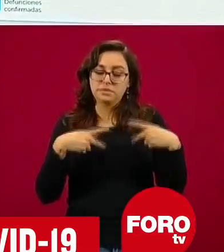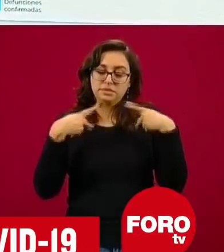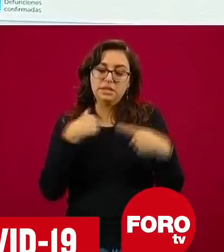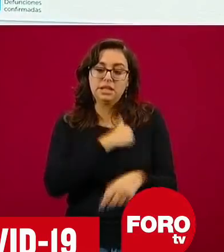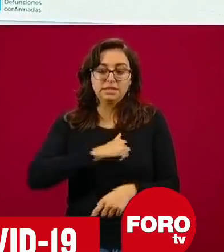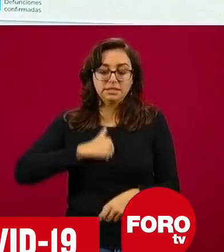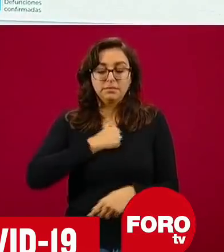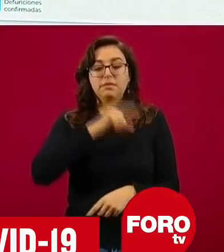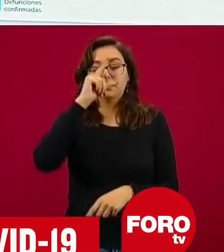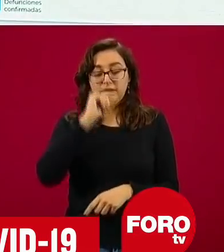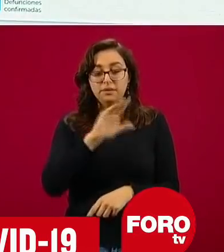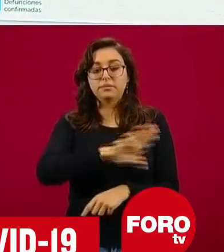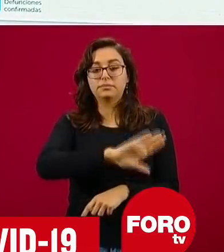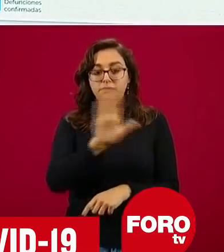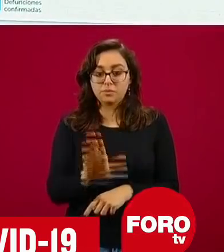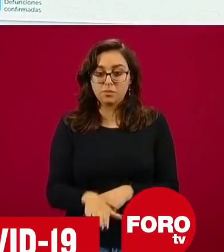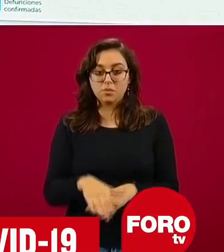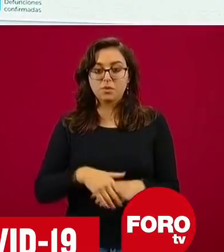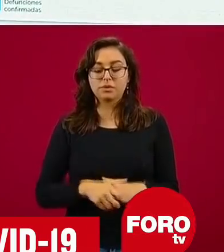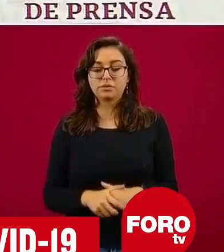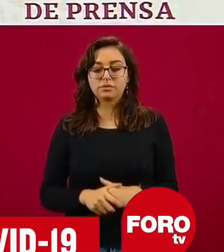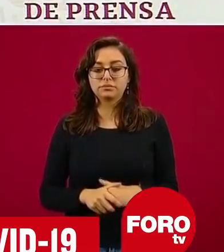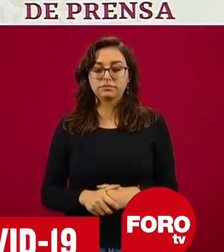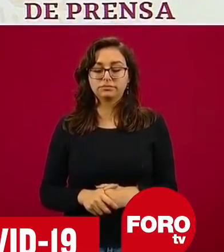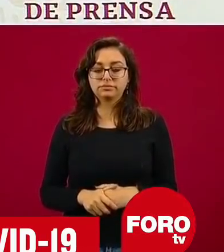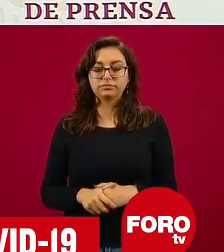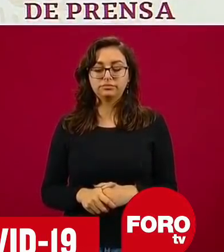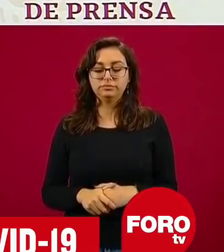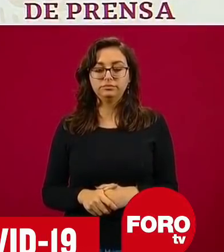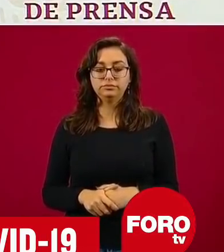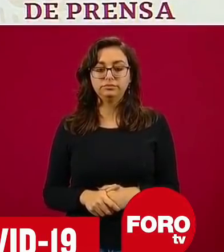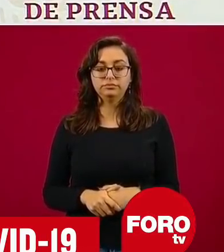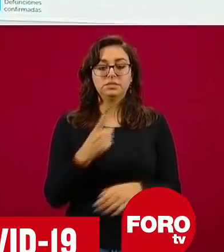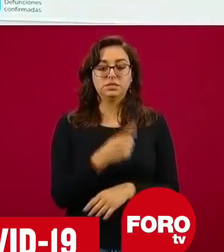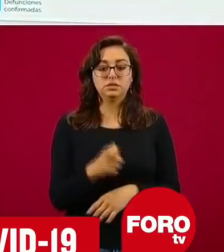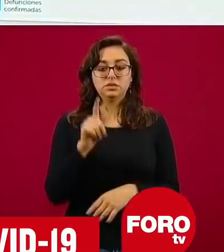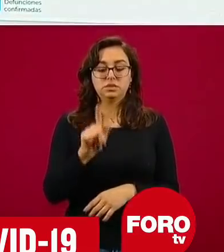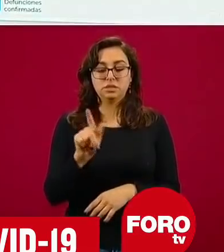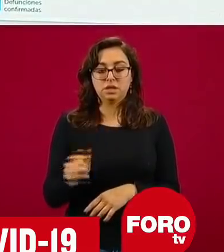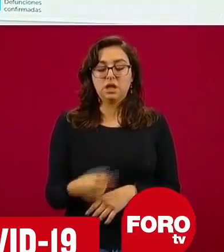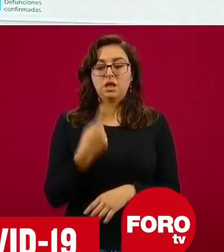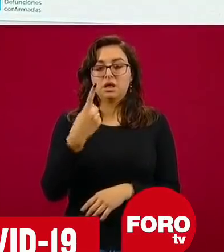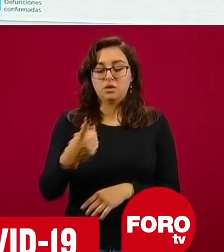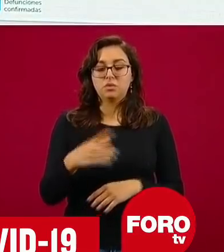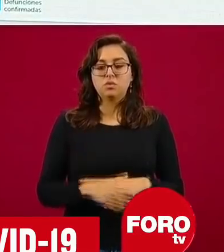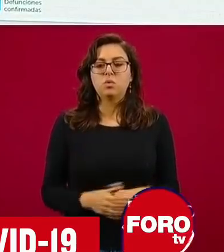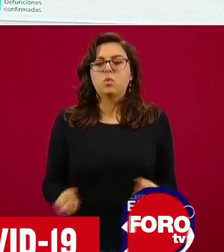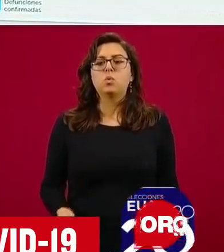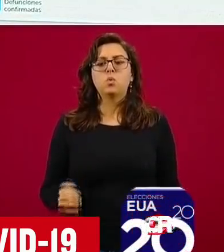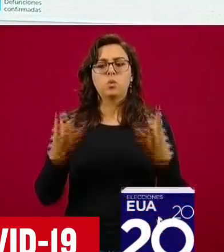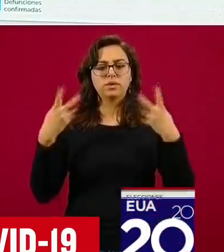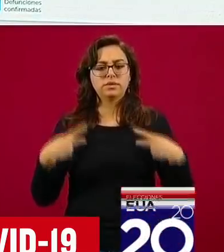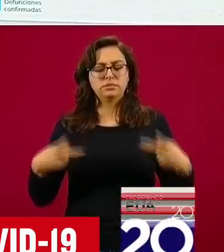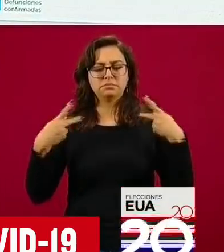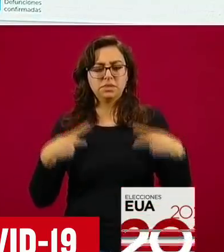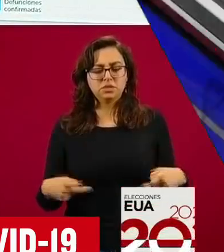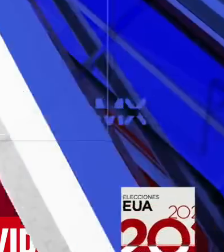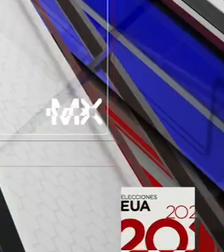los senadores que dieron positivo al virus SARS-CoV-2 no se contagiaron durante la sesión del pasado martes.